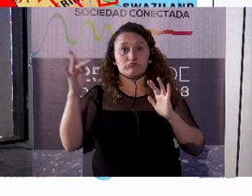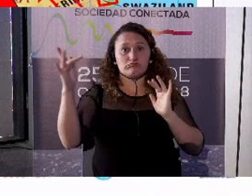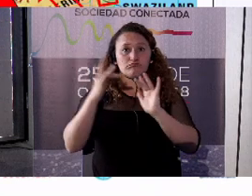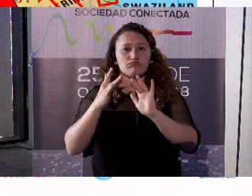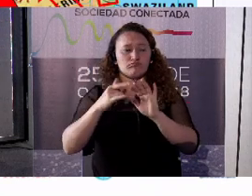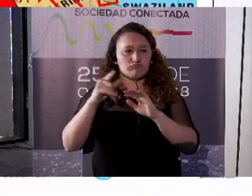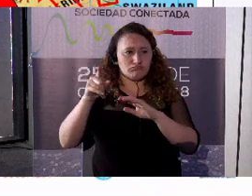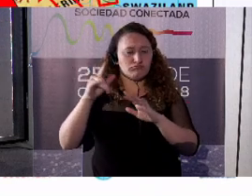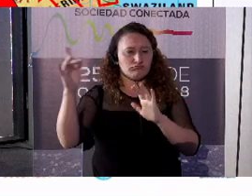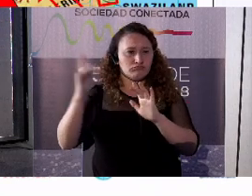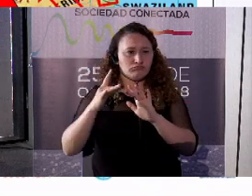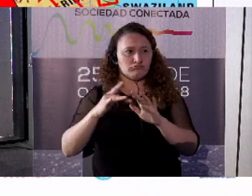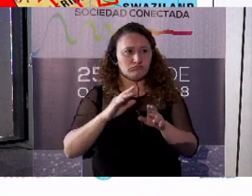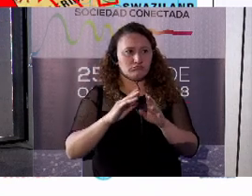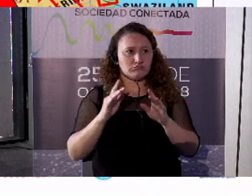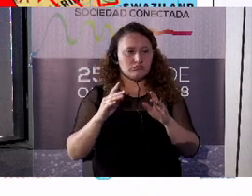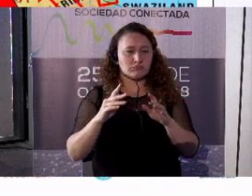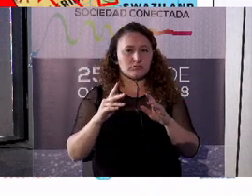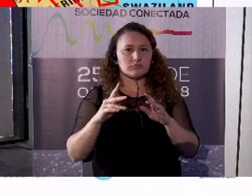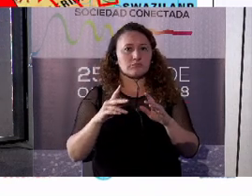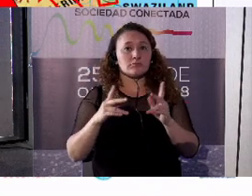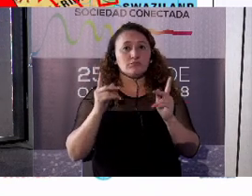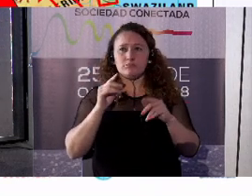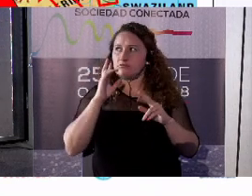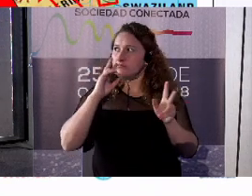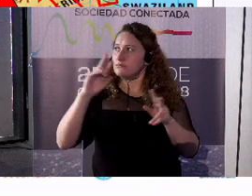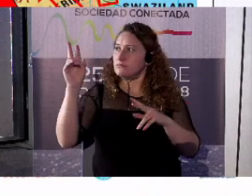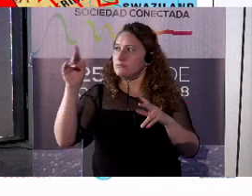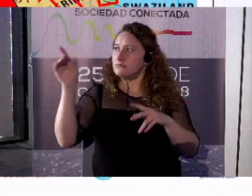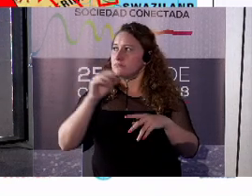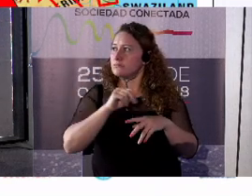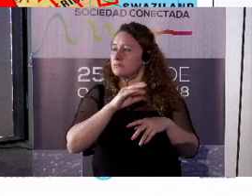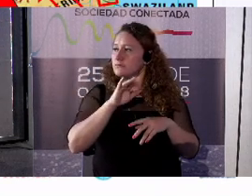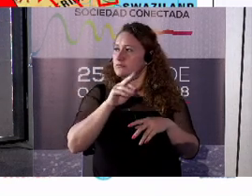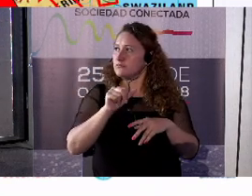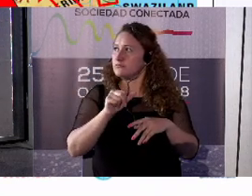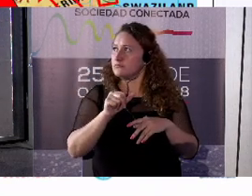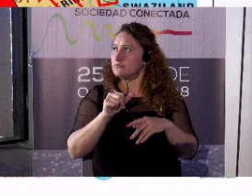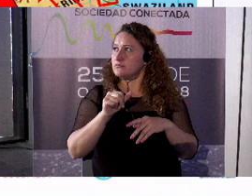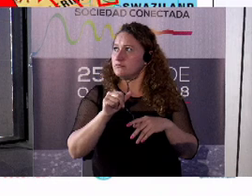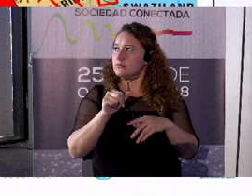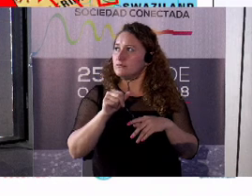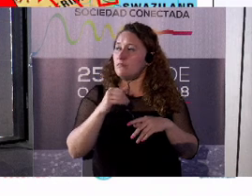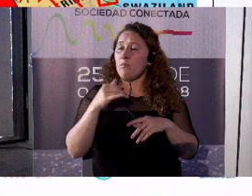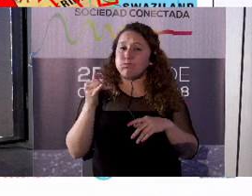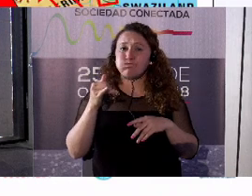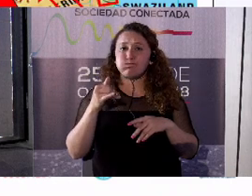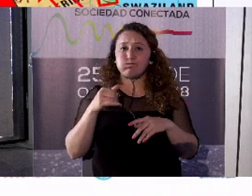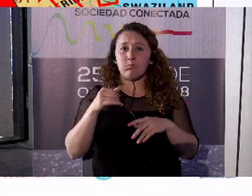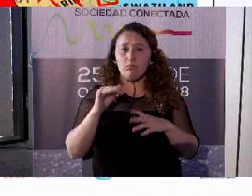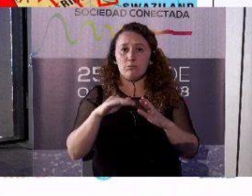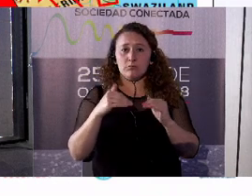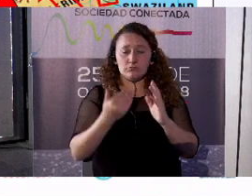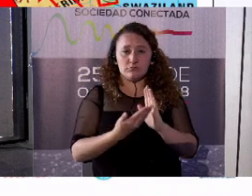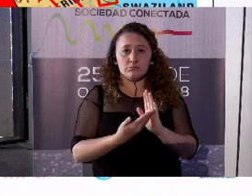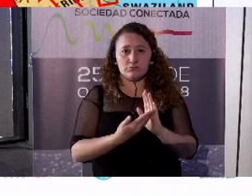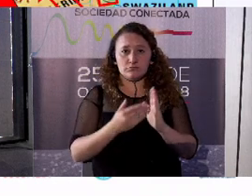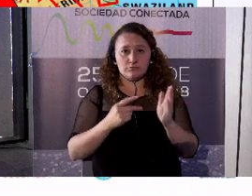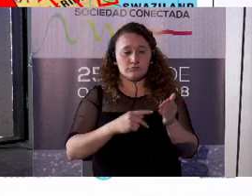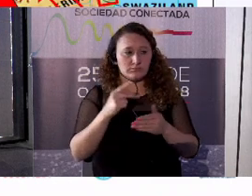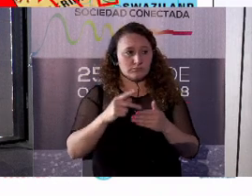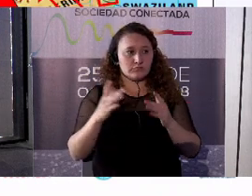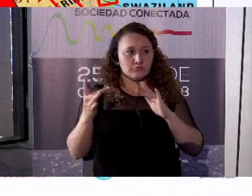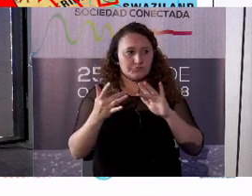de Botswana acá pueden ver que en acra hay un colegio un proyecto de